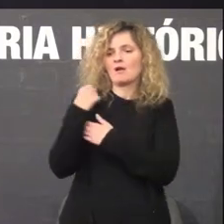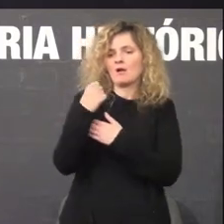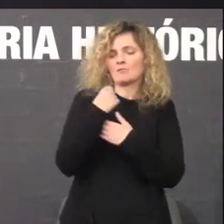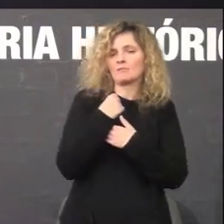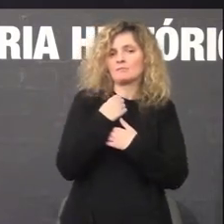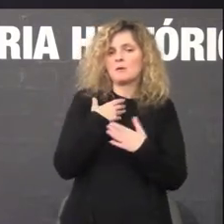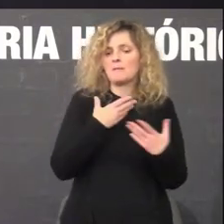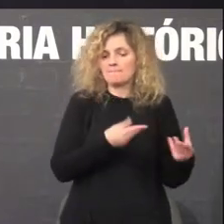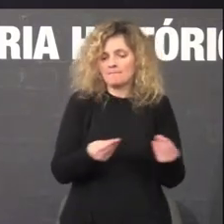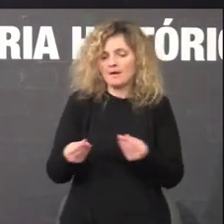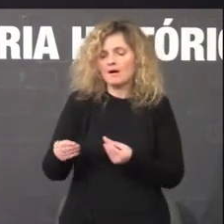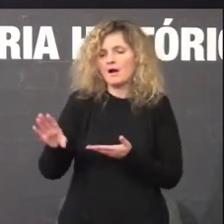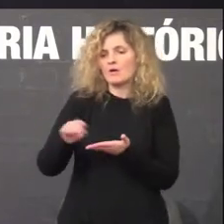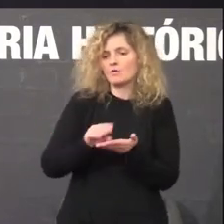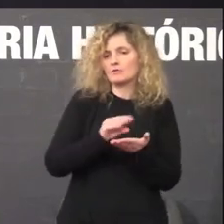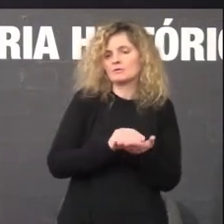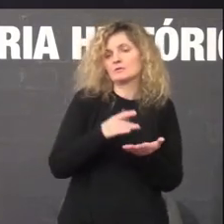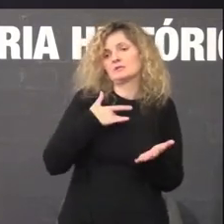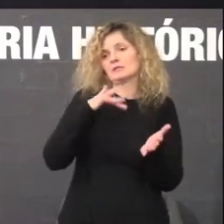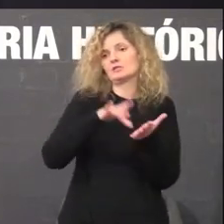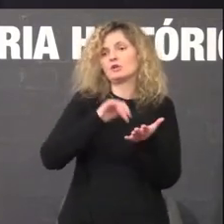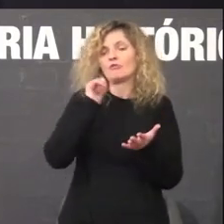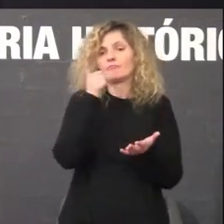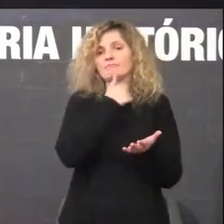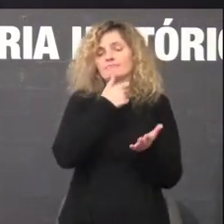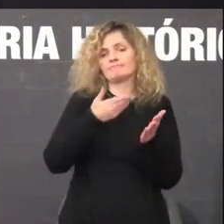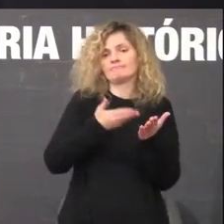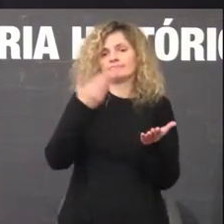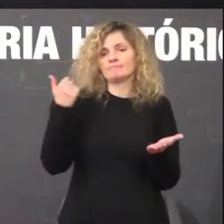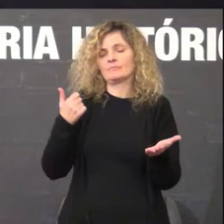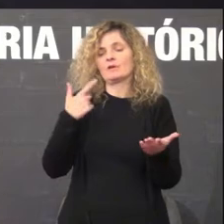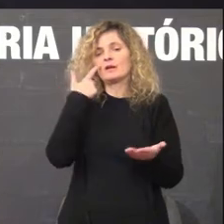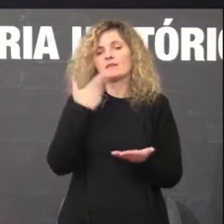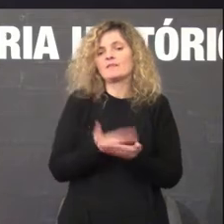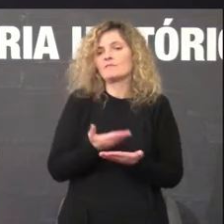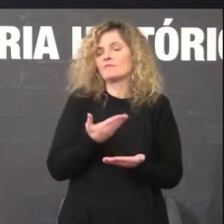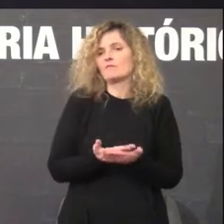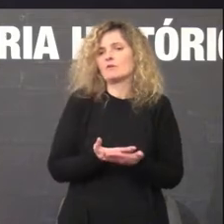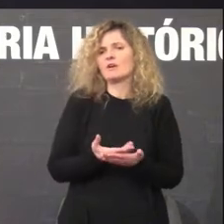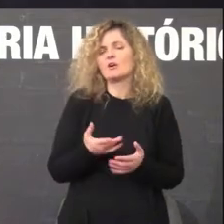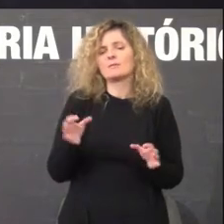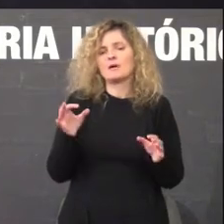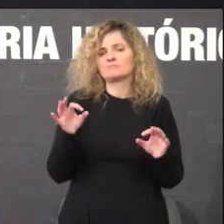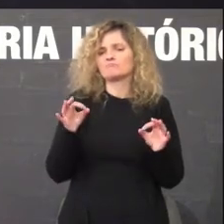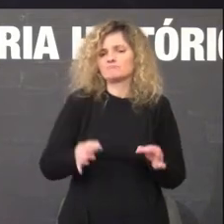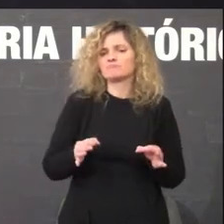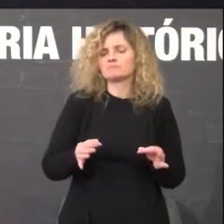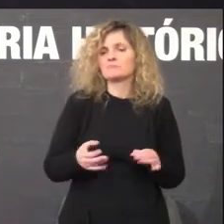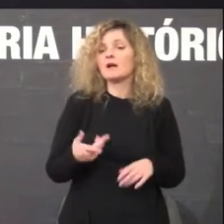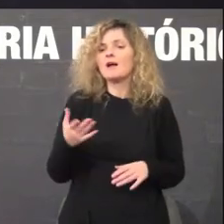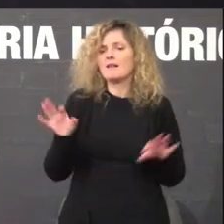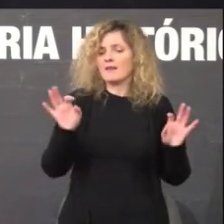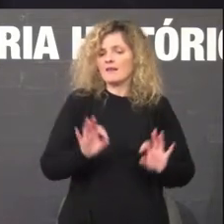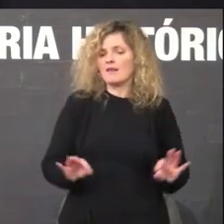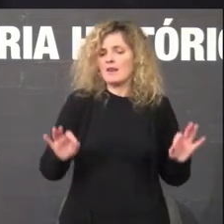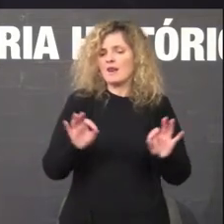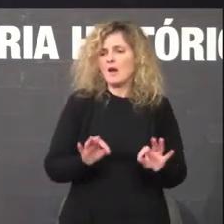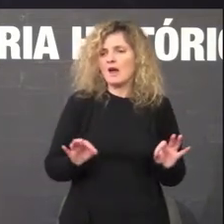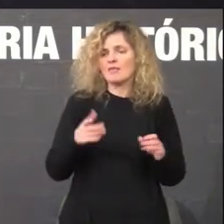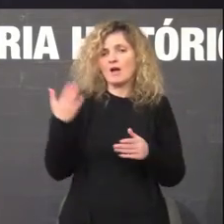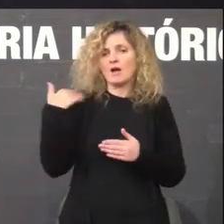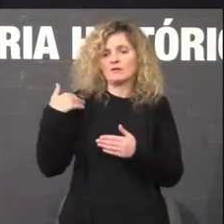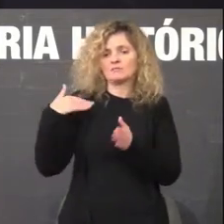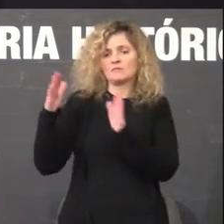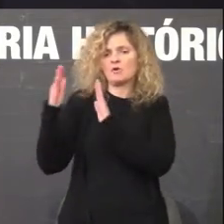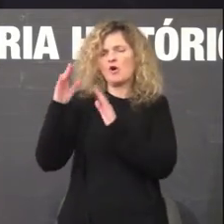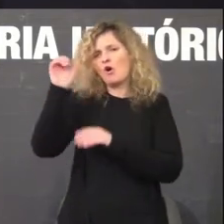por papeles desclasificados y por informaciones acreditadas. Nada de lo que, si en algún